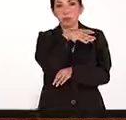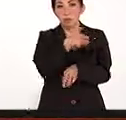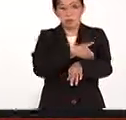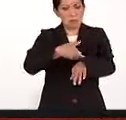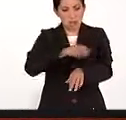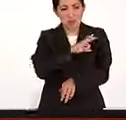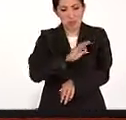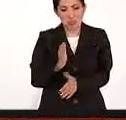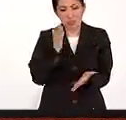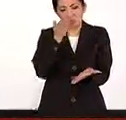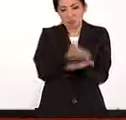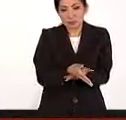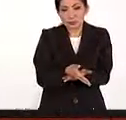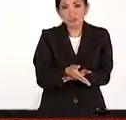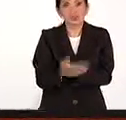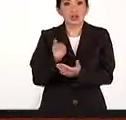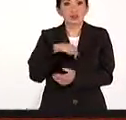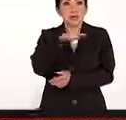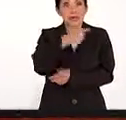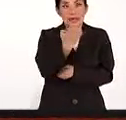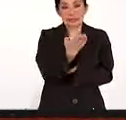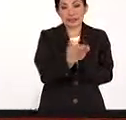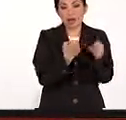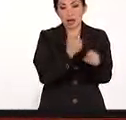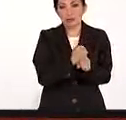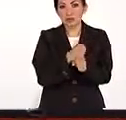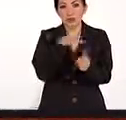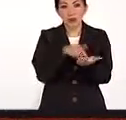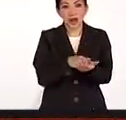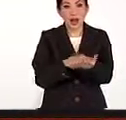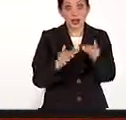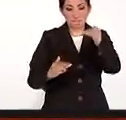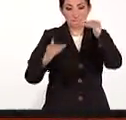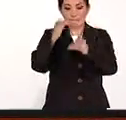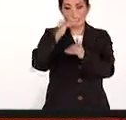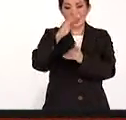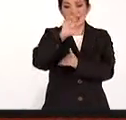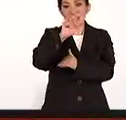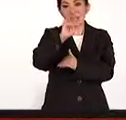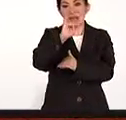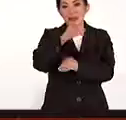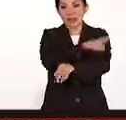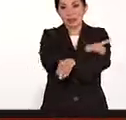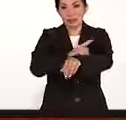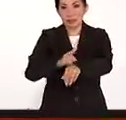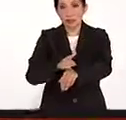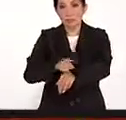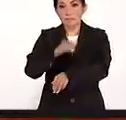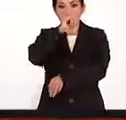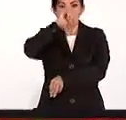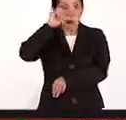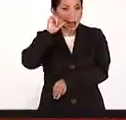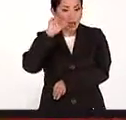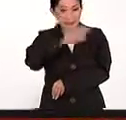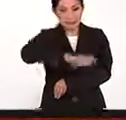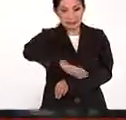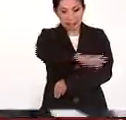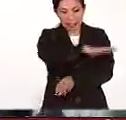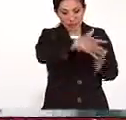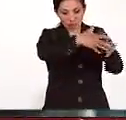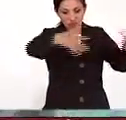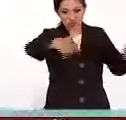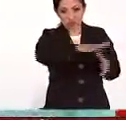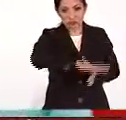familiar vamos a estar este año en el piso de la explanada de la delegación benito juárez allí